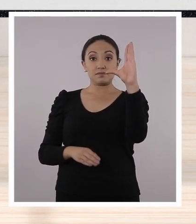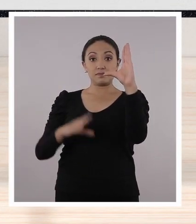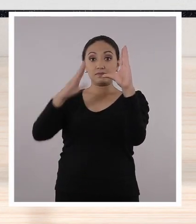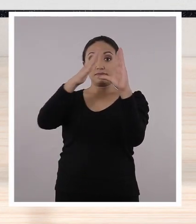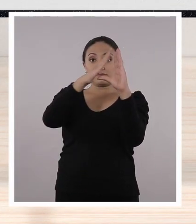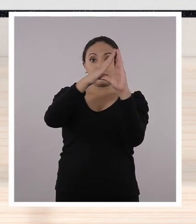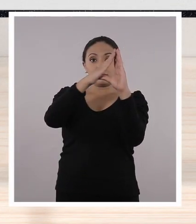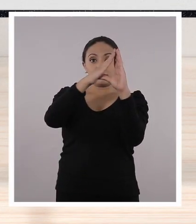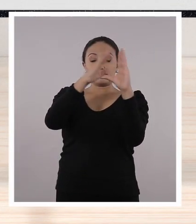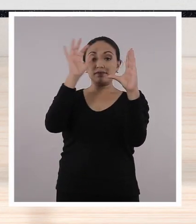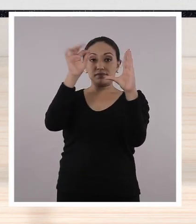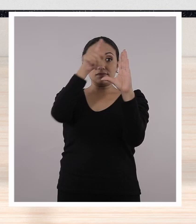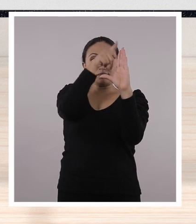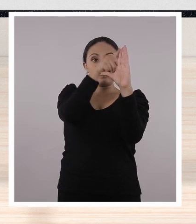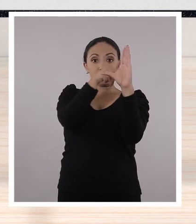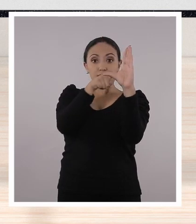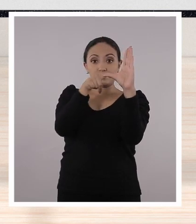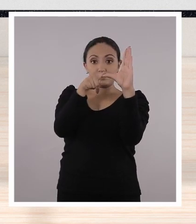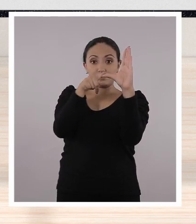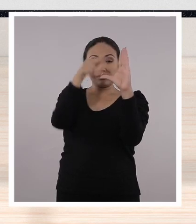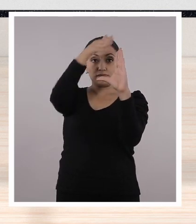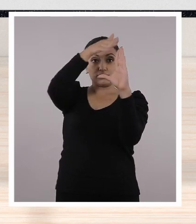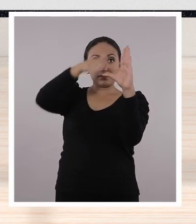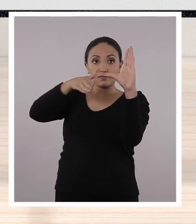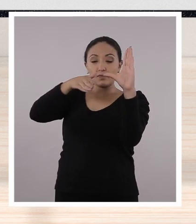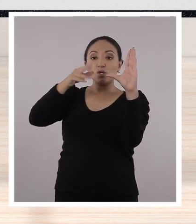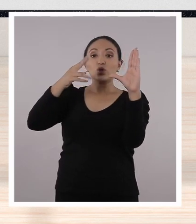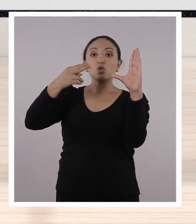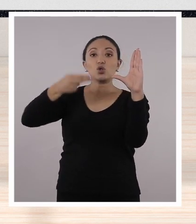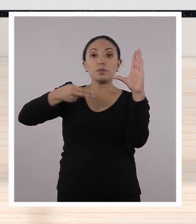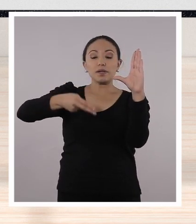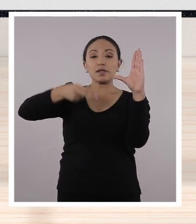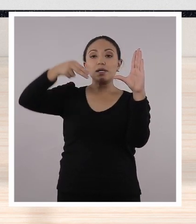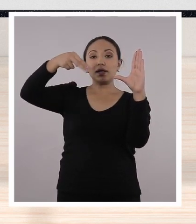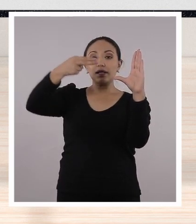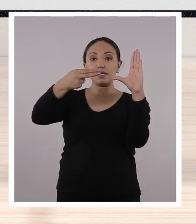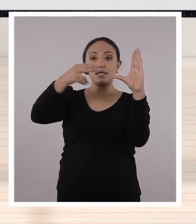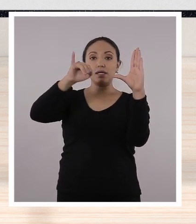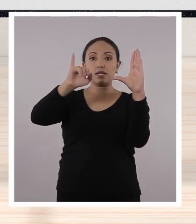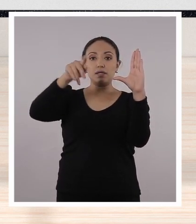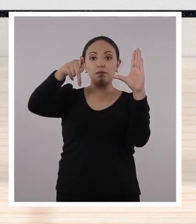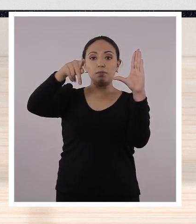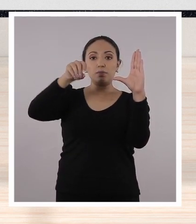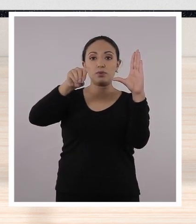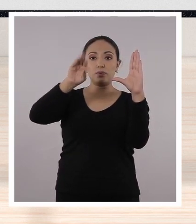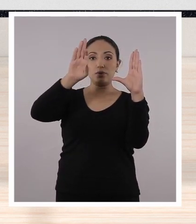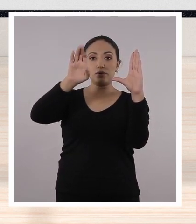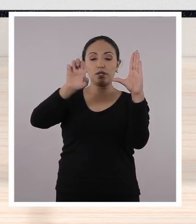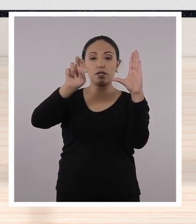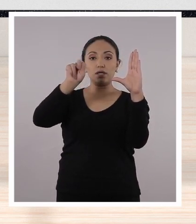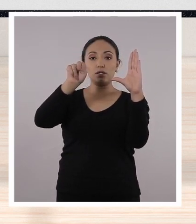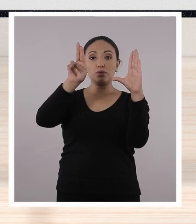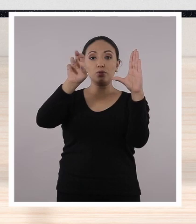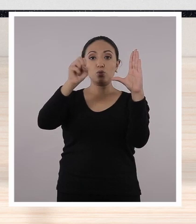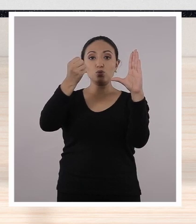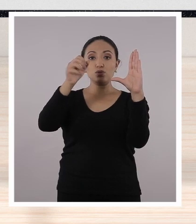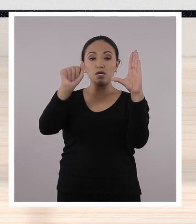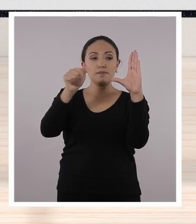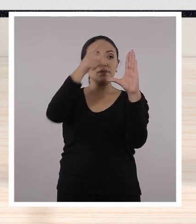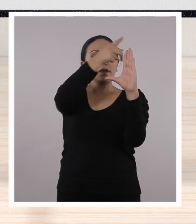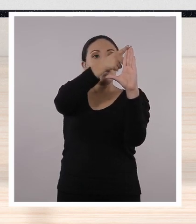Aquí tenemos el ángulo recto, ¿no es cierto? Al frente está la hipotenusa y los lados son los catetos.